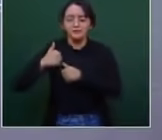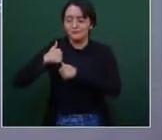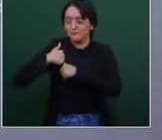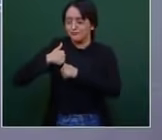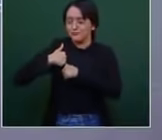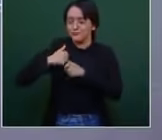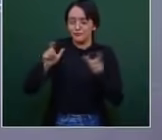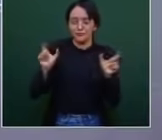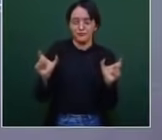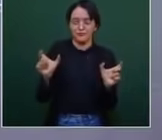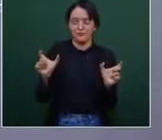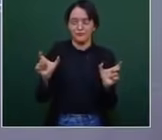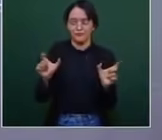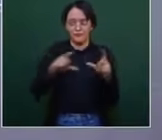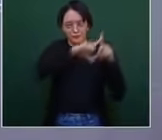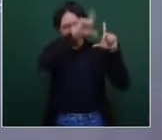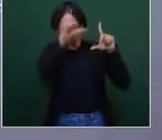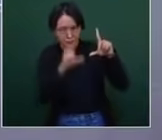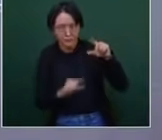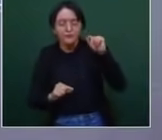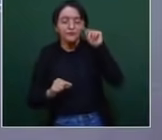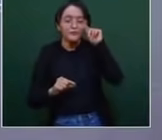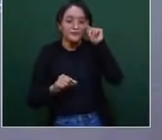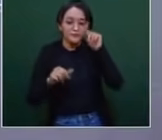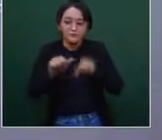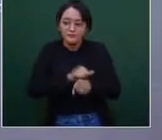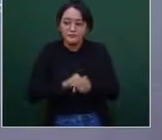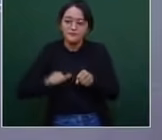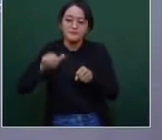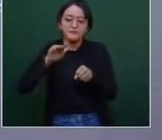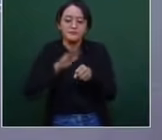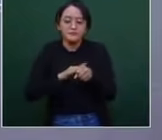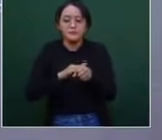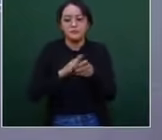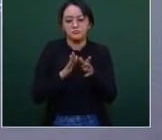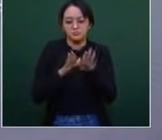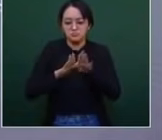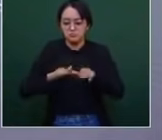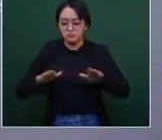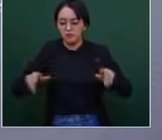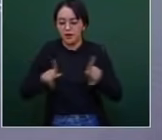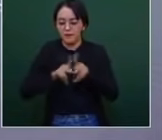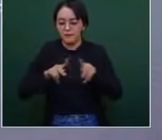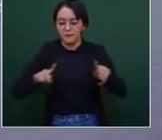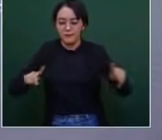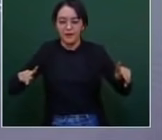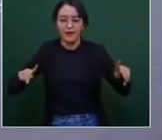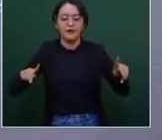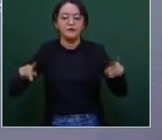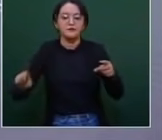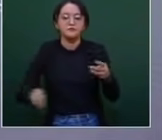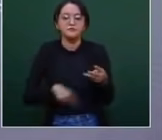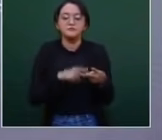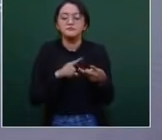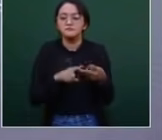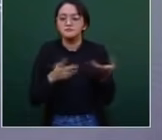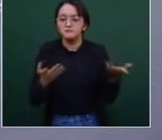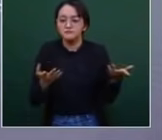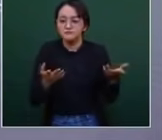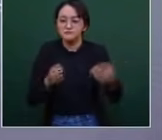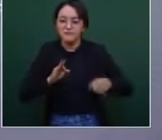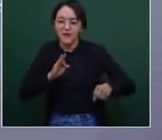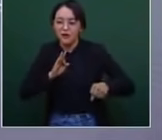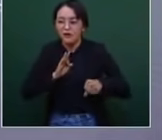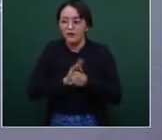Nacional, en la administración de los puertos, en el combate al